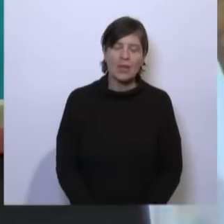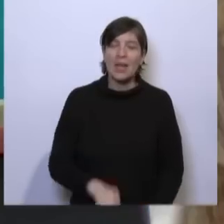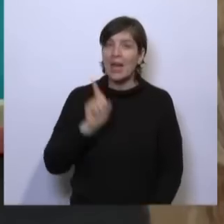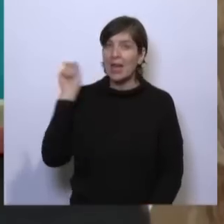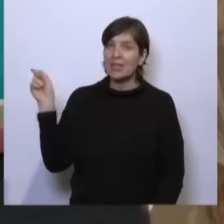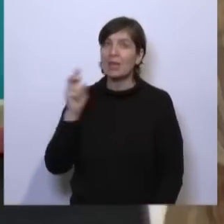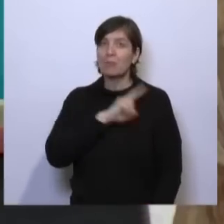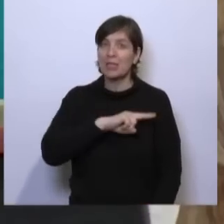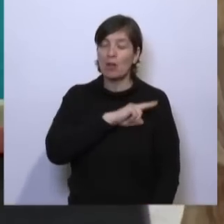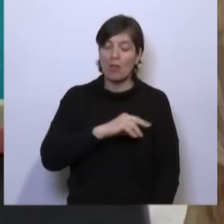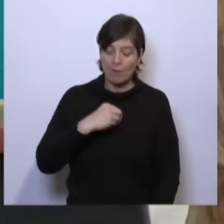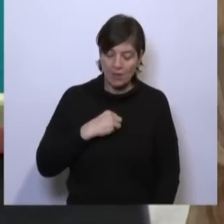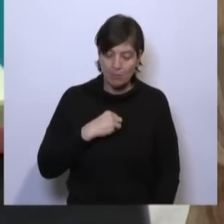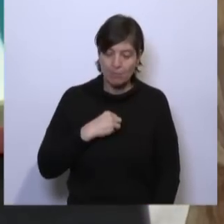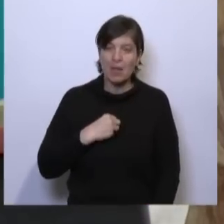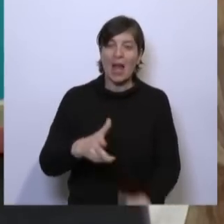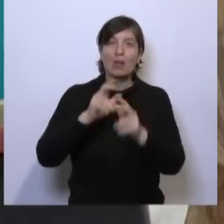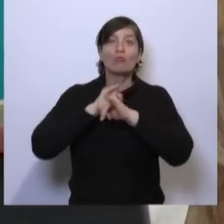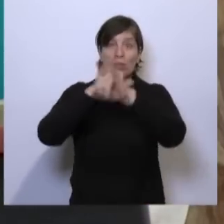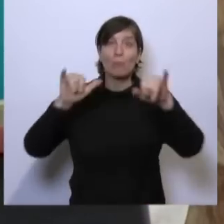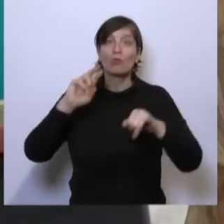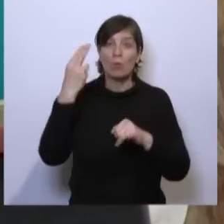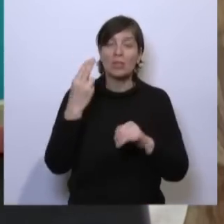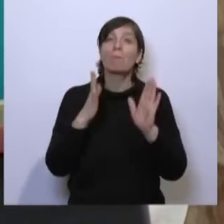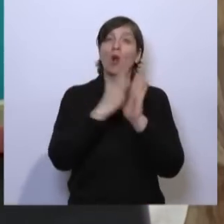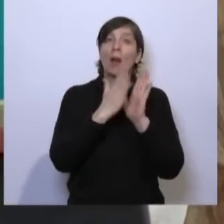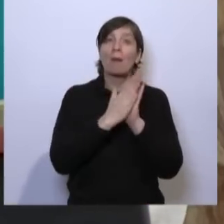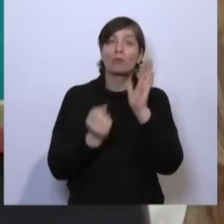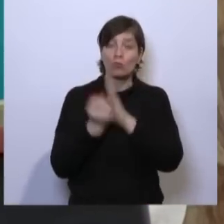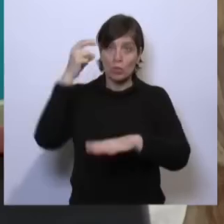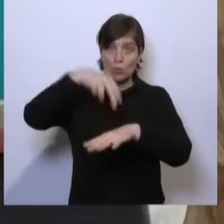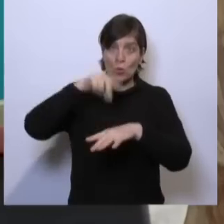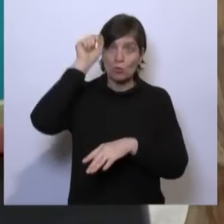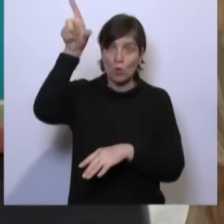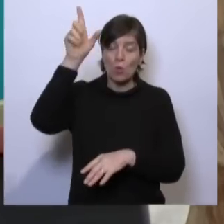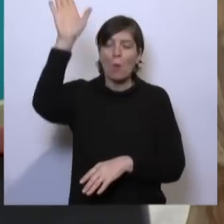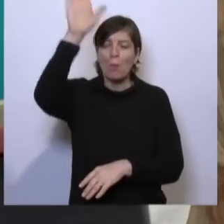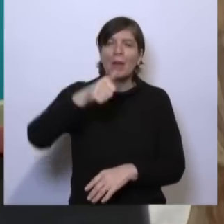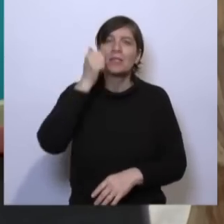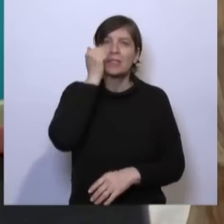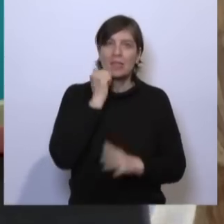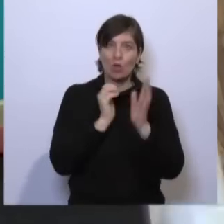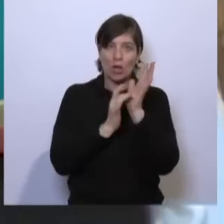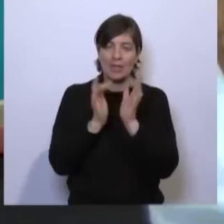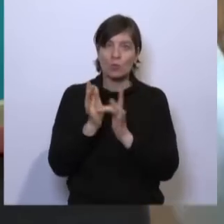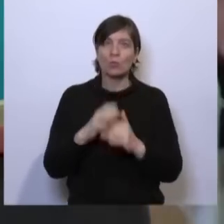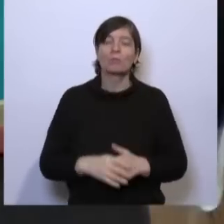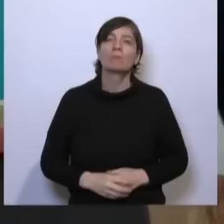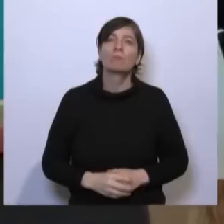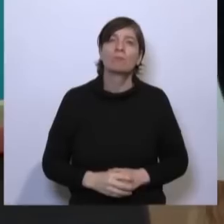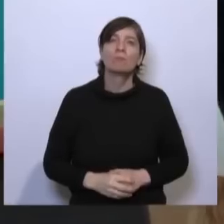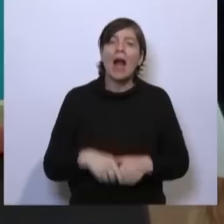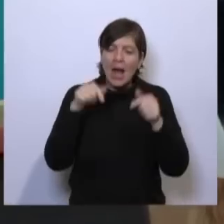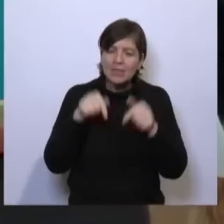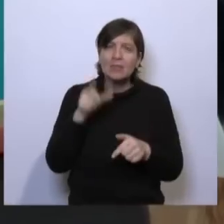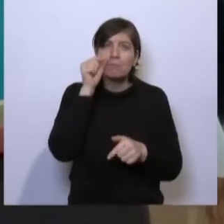Este es el misterio de la fe. Anunciamos tu muerte, proclamamos tu resurrección. Ven, Señor Jesús.